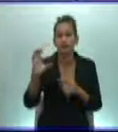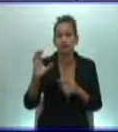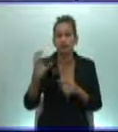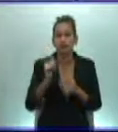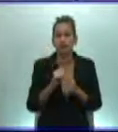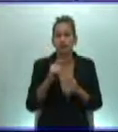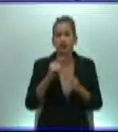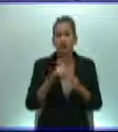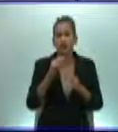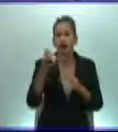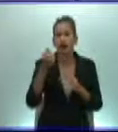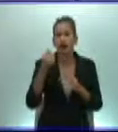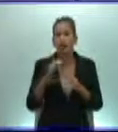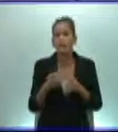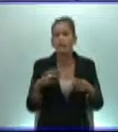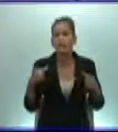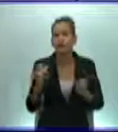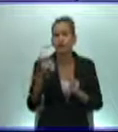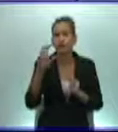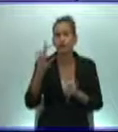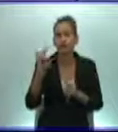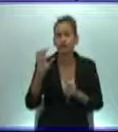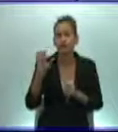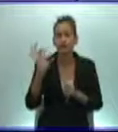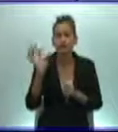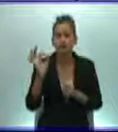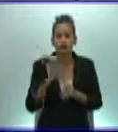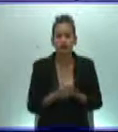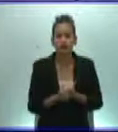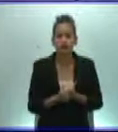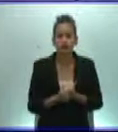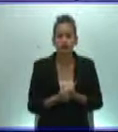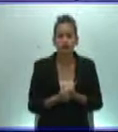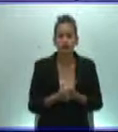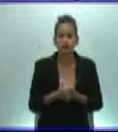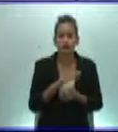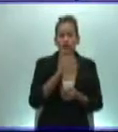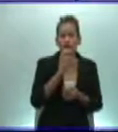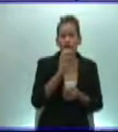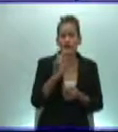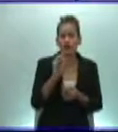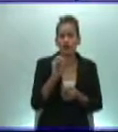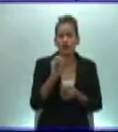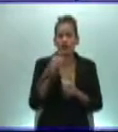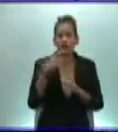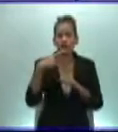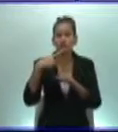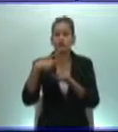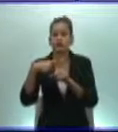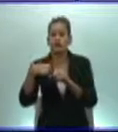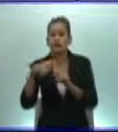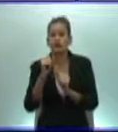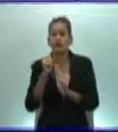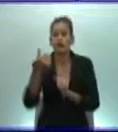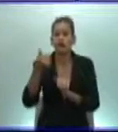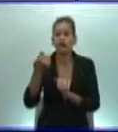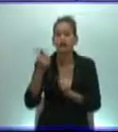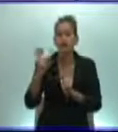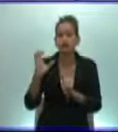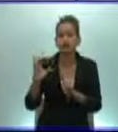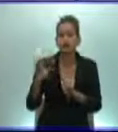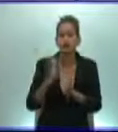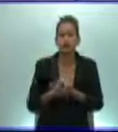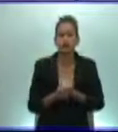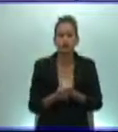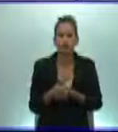grados. El próximo dato dice que el segmento DO es perpendicular al segmento AC.